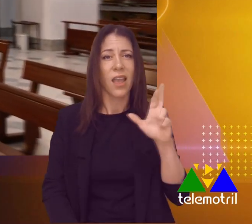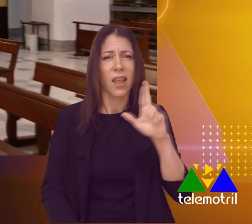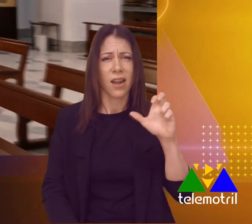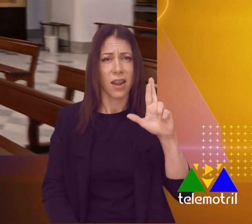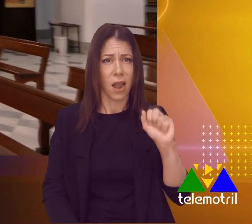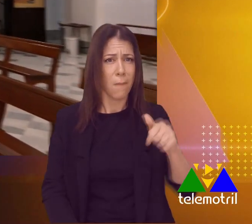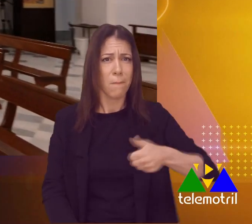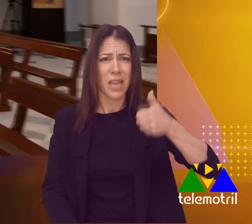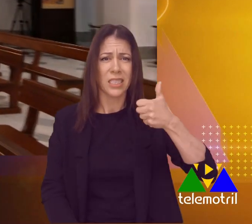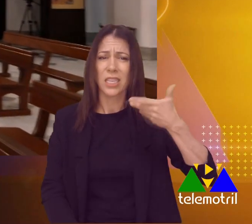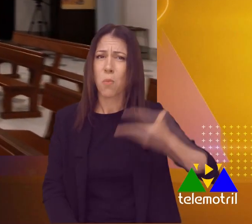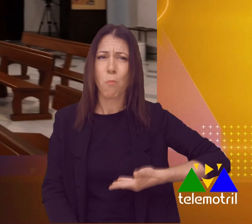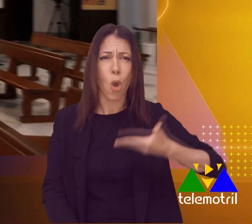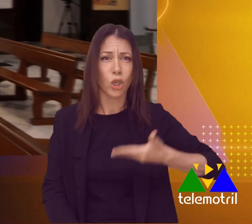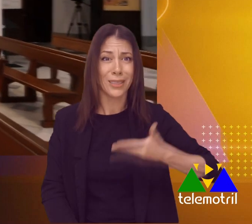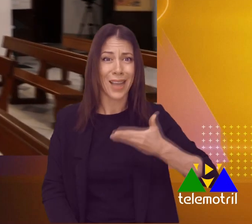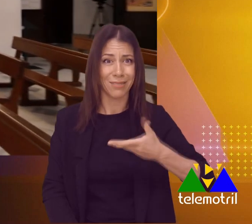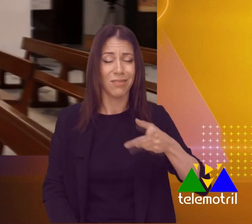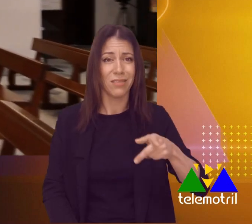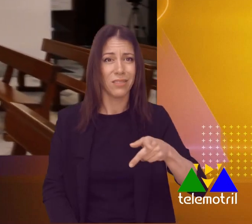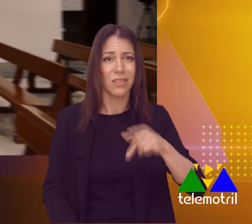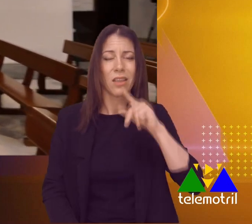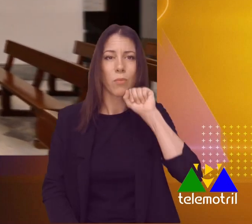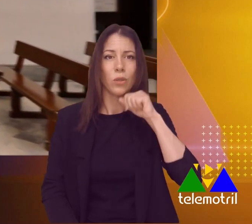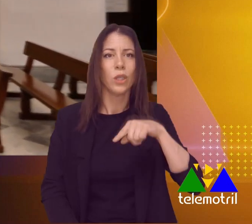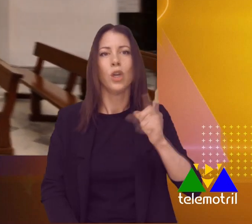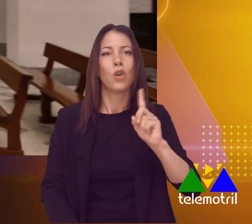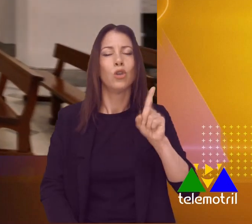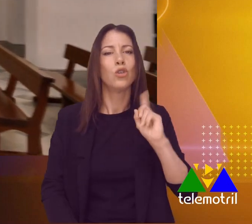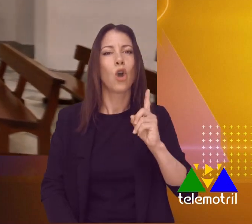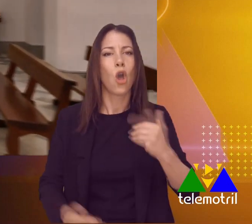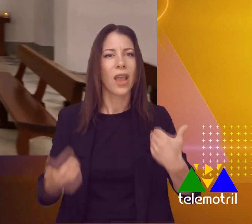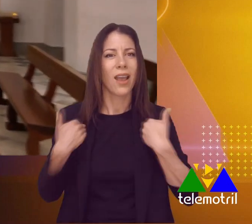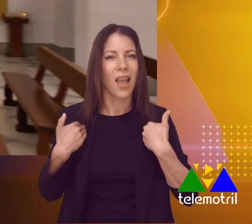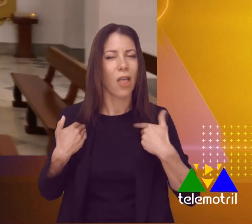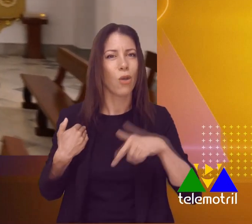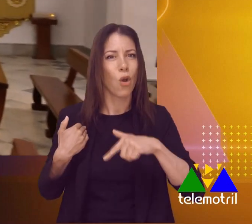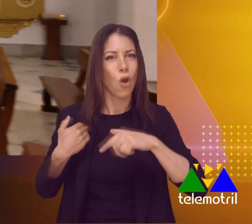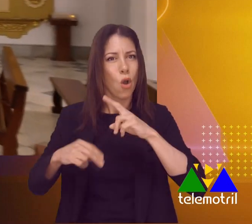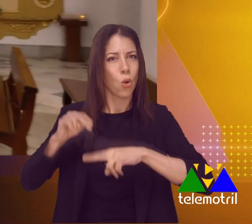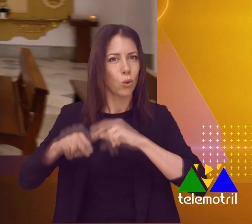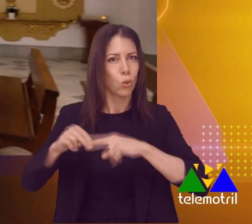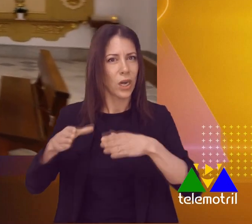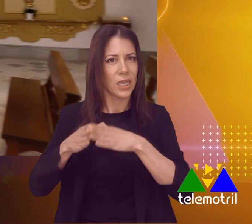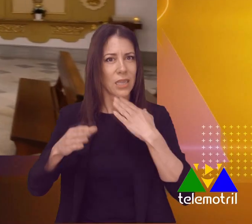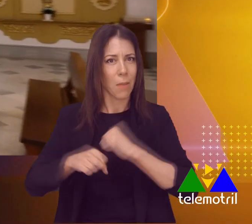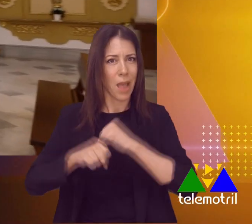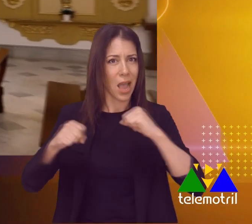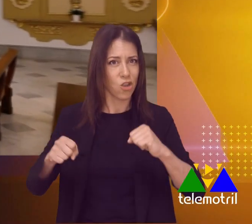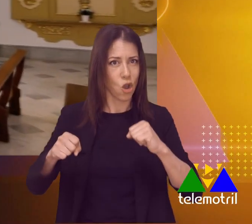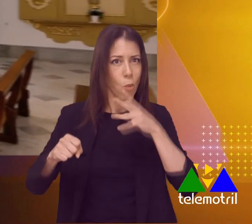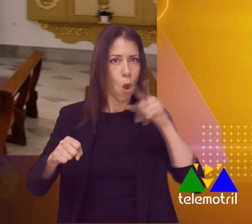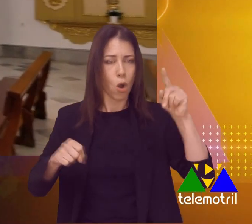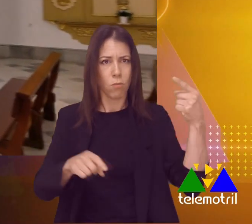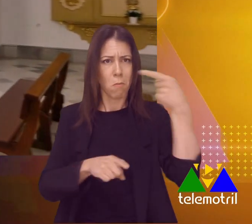vicarios más importantes de Motril, porque además no solo fue el encargado de construir la iglesia mayor por parte del arzobispado, sino